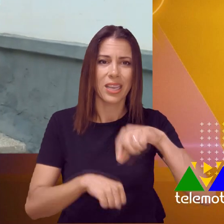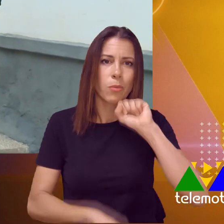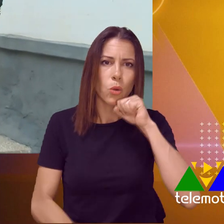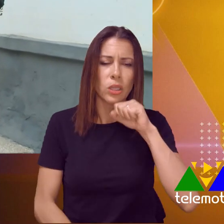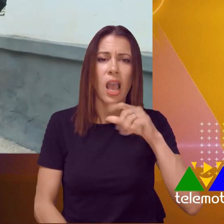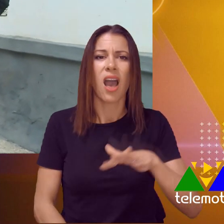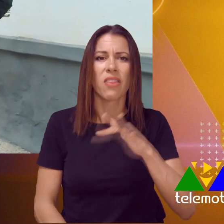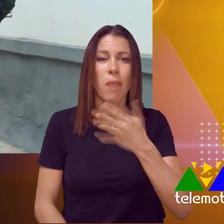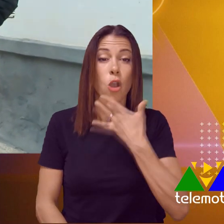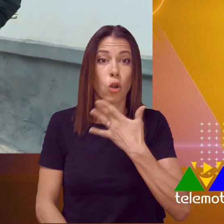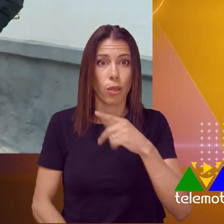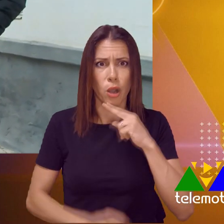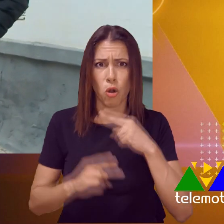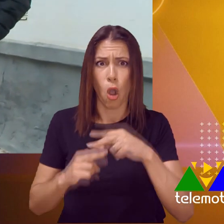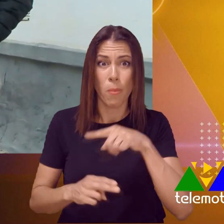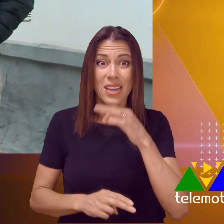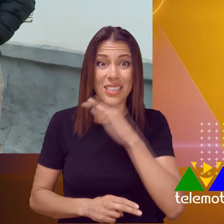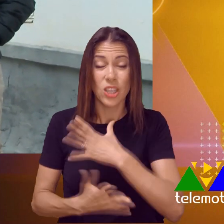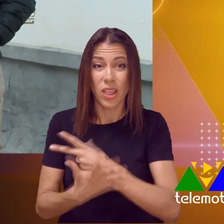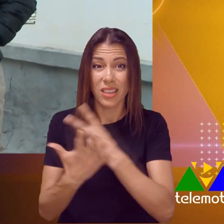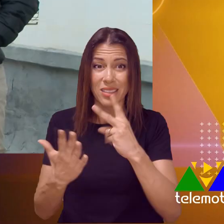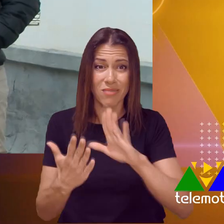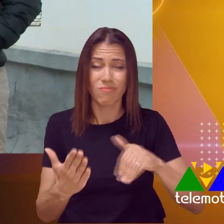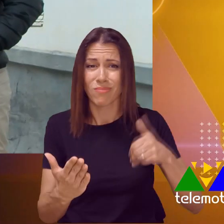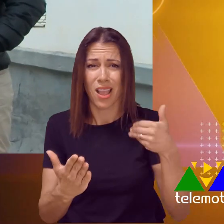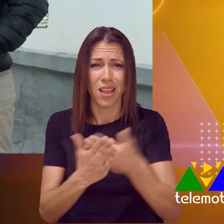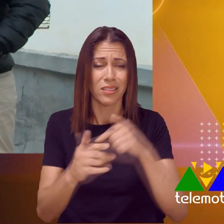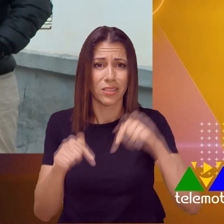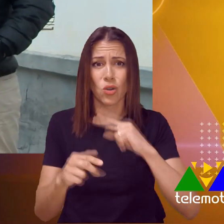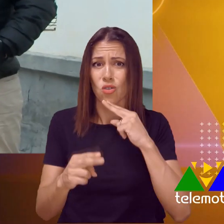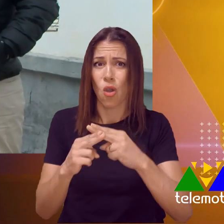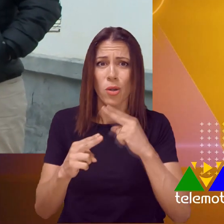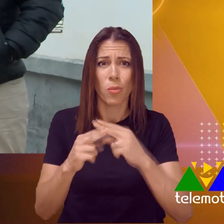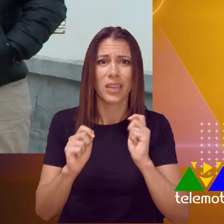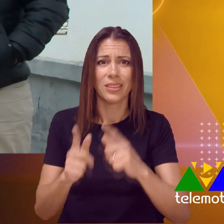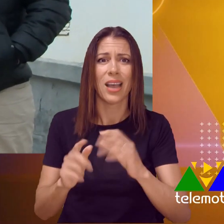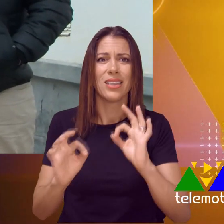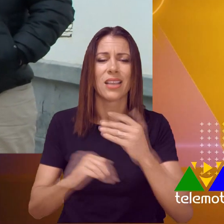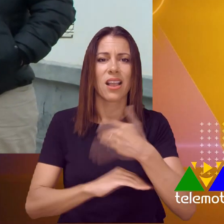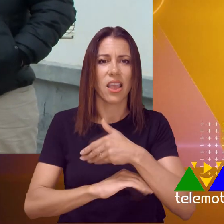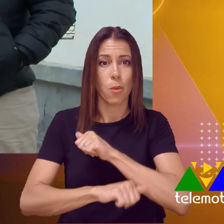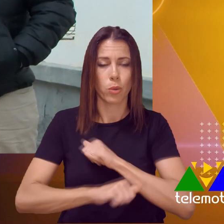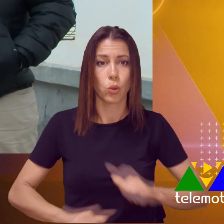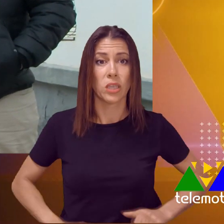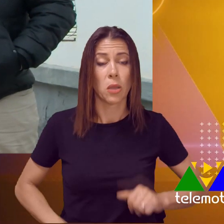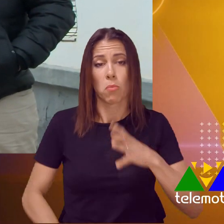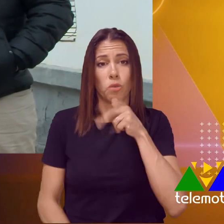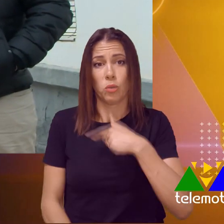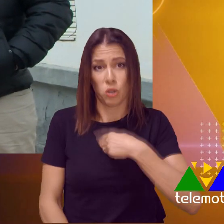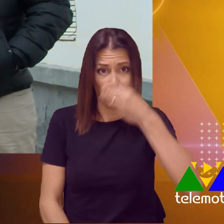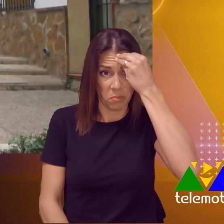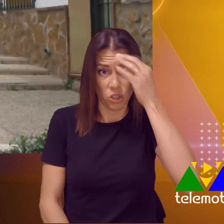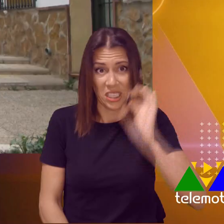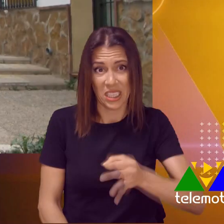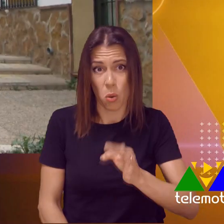además se conoce con este nombre desde el siglo XVII, se conoce como la calle de los portugueses. Seguramente por eso que decíamos